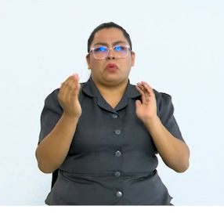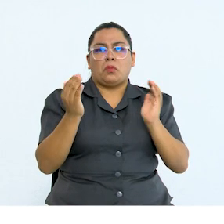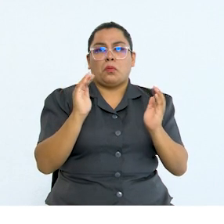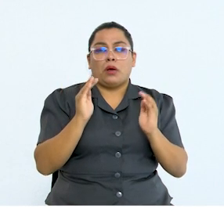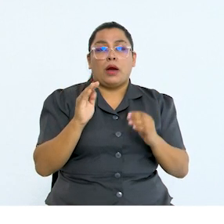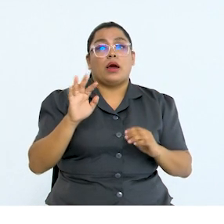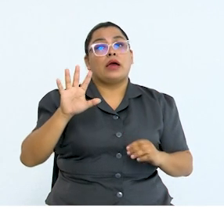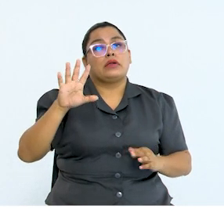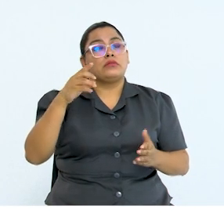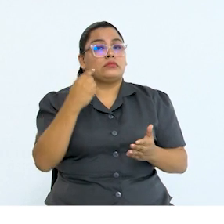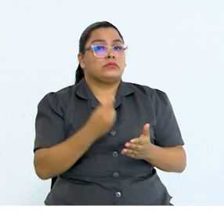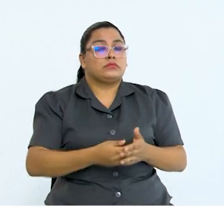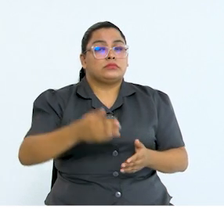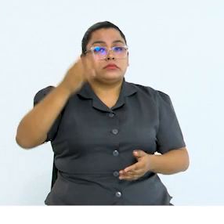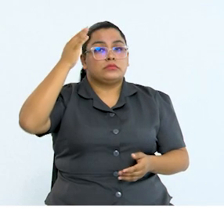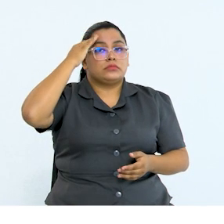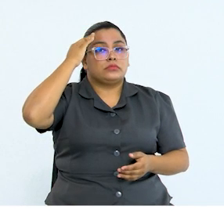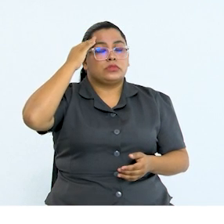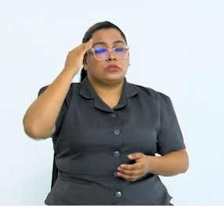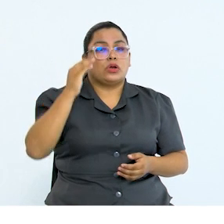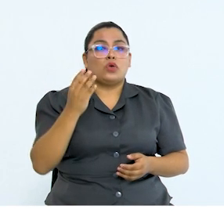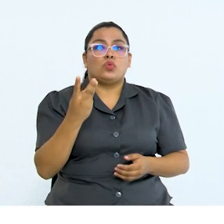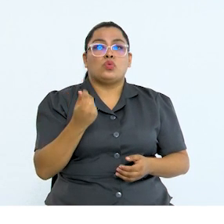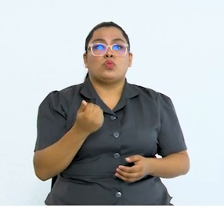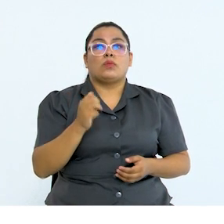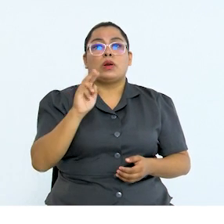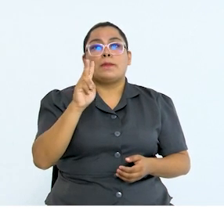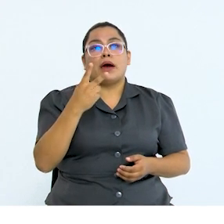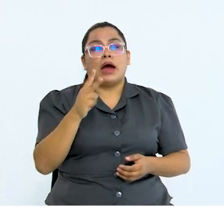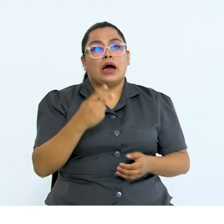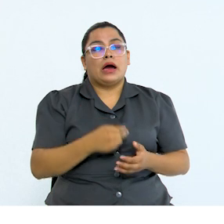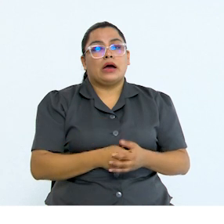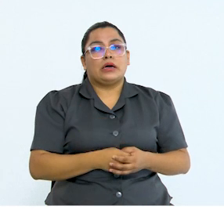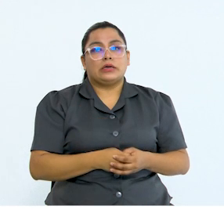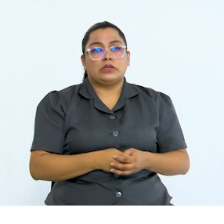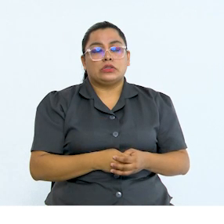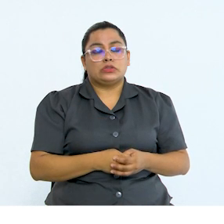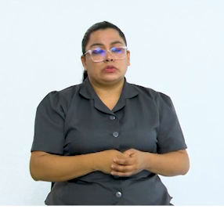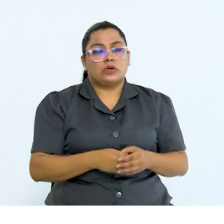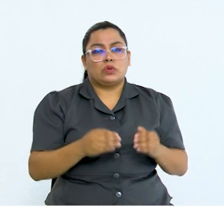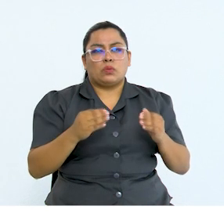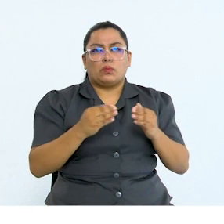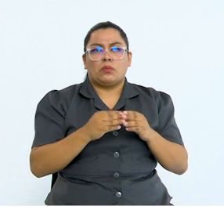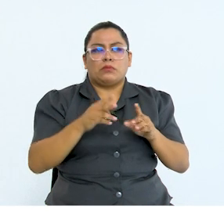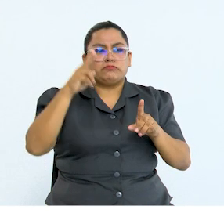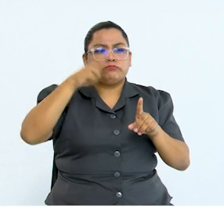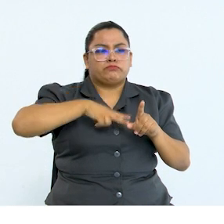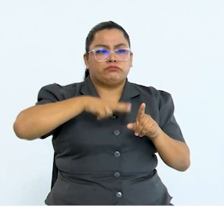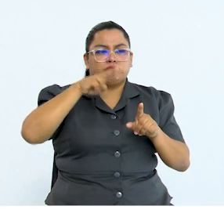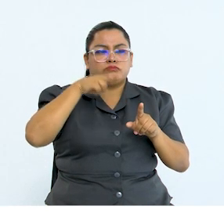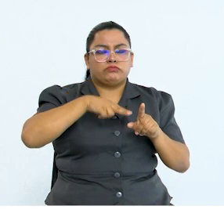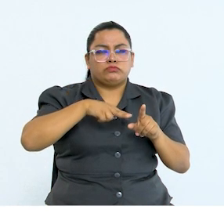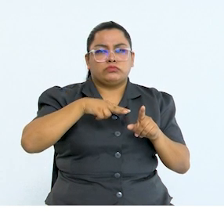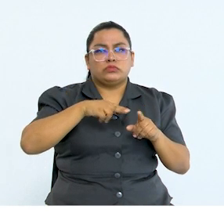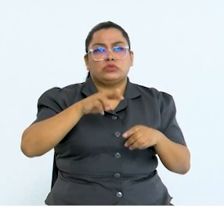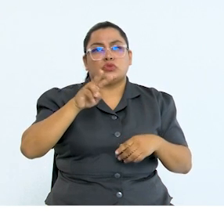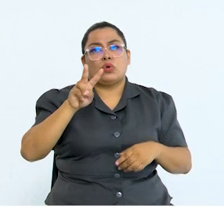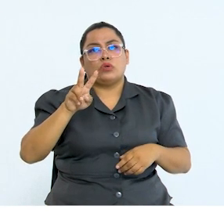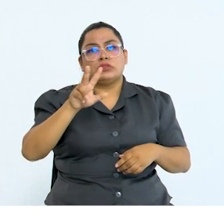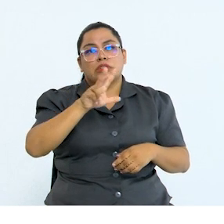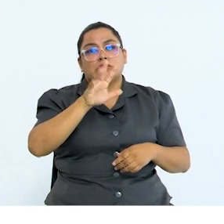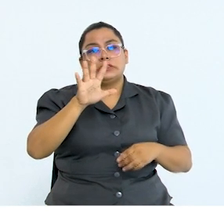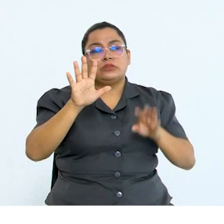números pares e impares, así como la divisibilidad y sus criterios para 2, 3, 5 y 10.